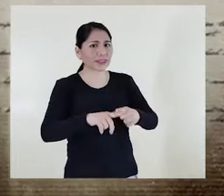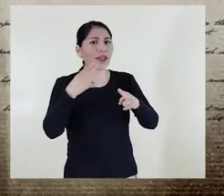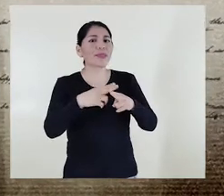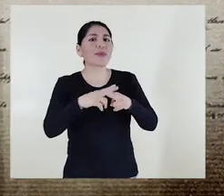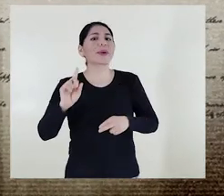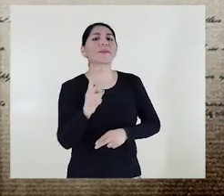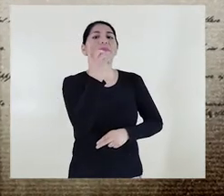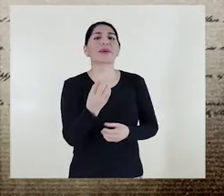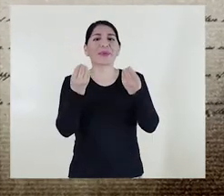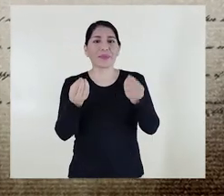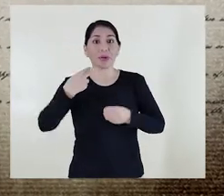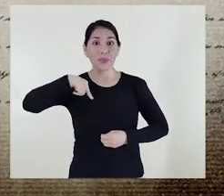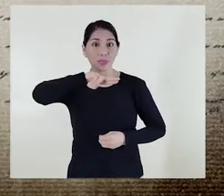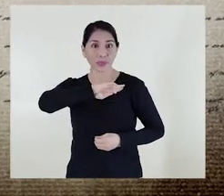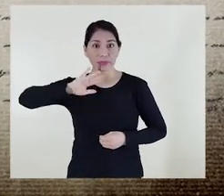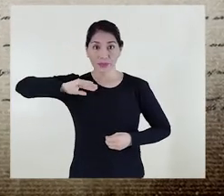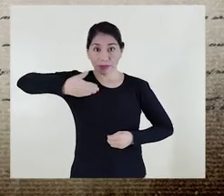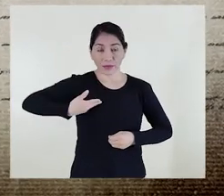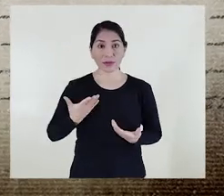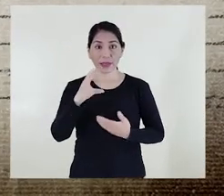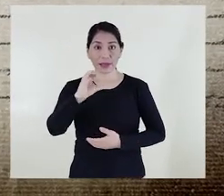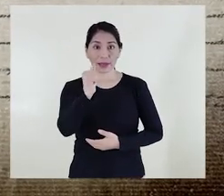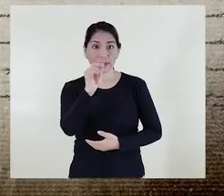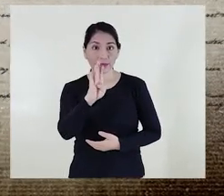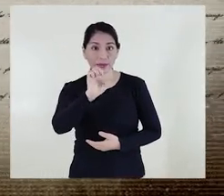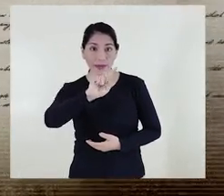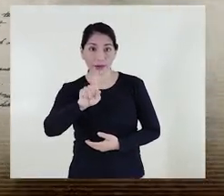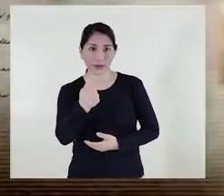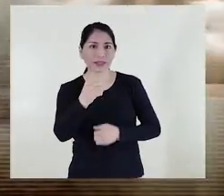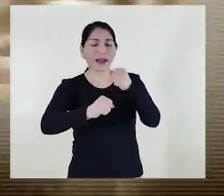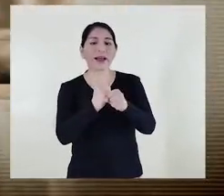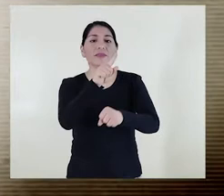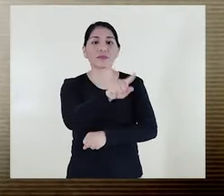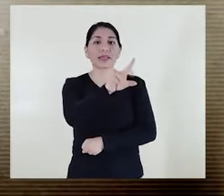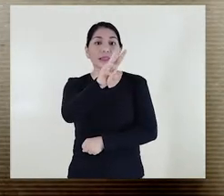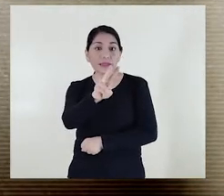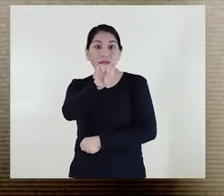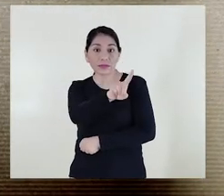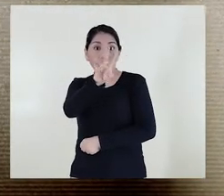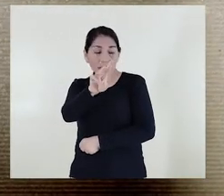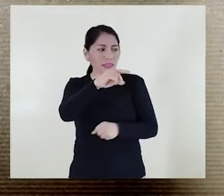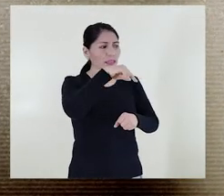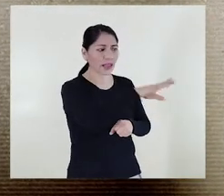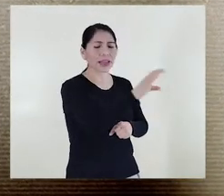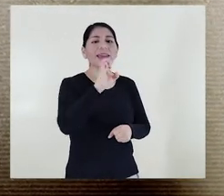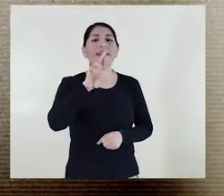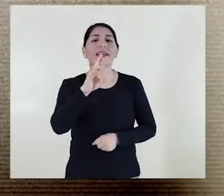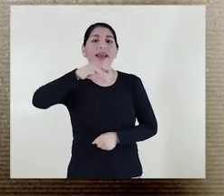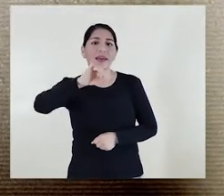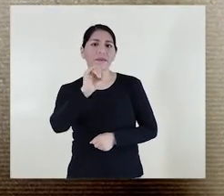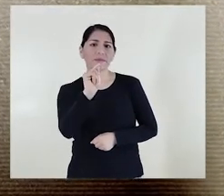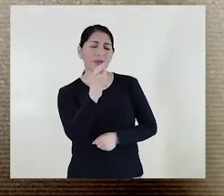su nombre no es en plural. Es Nuestra Señora de la Cabeza, nacida en 1617 con una ermita en el lugar